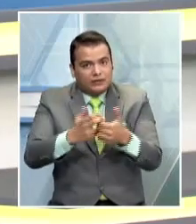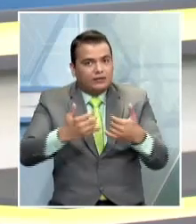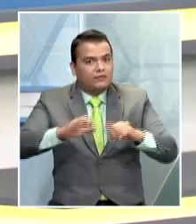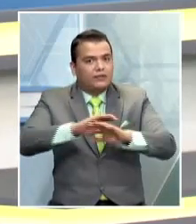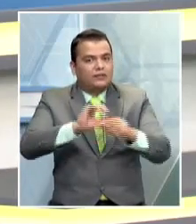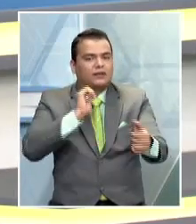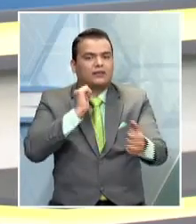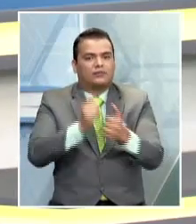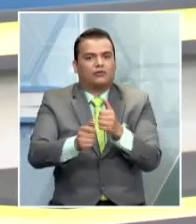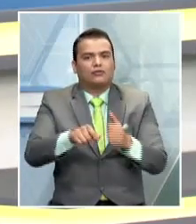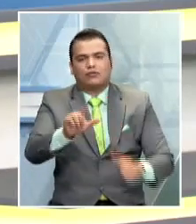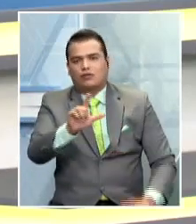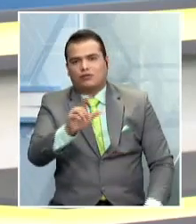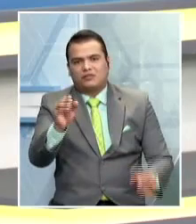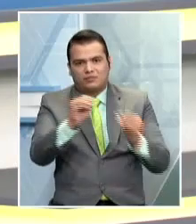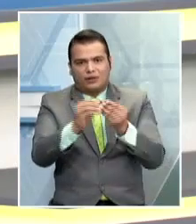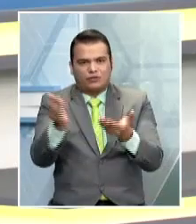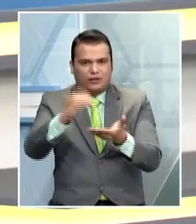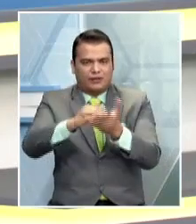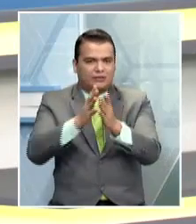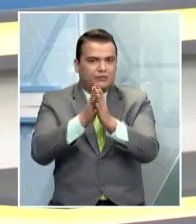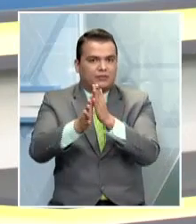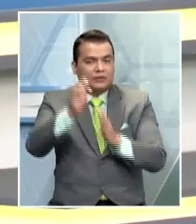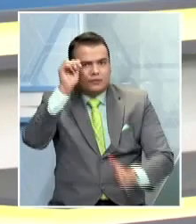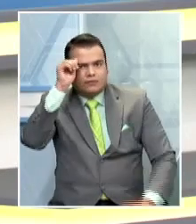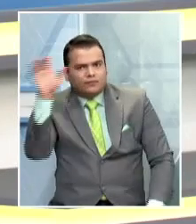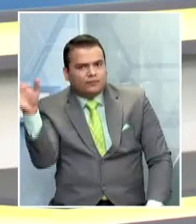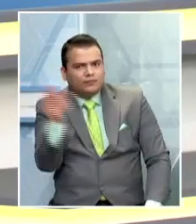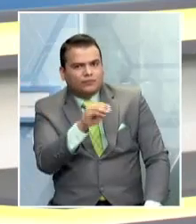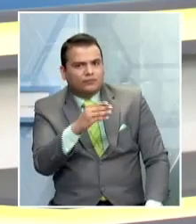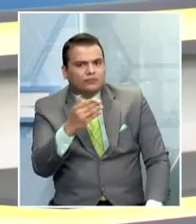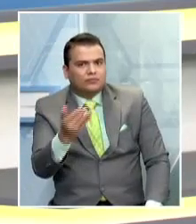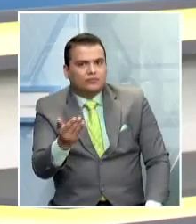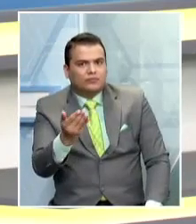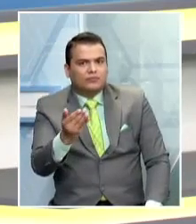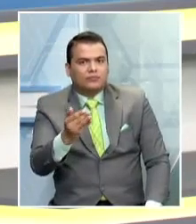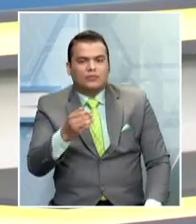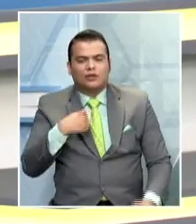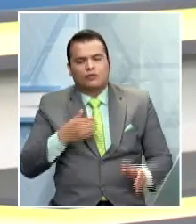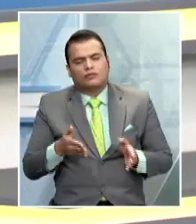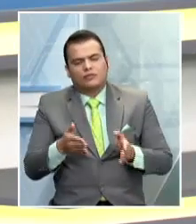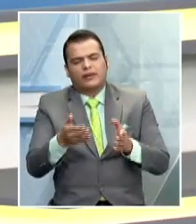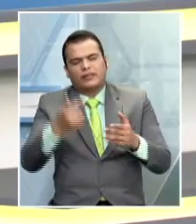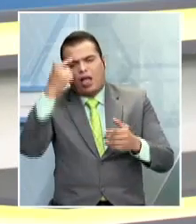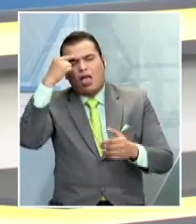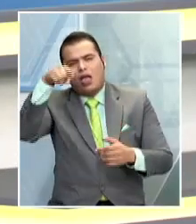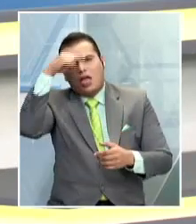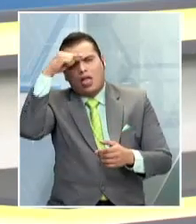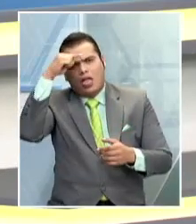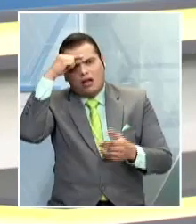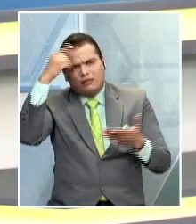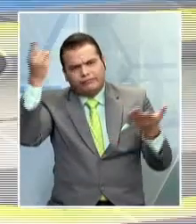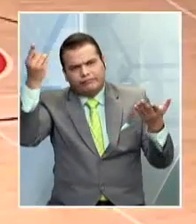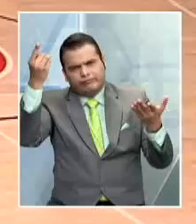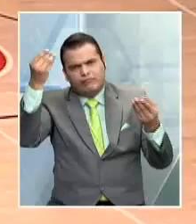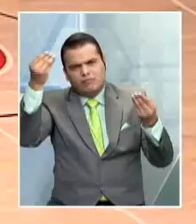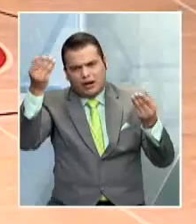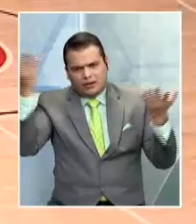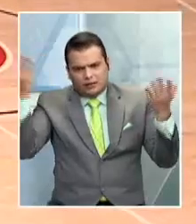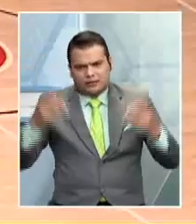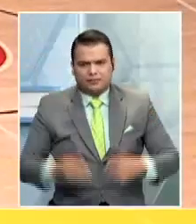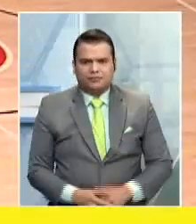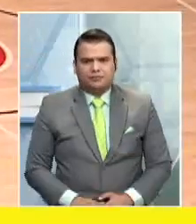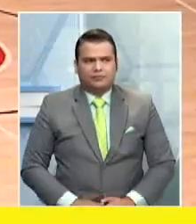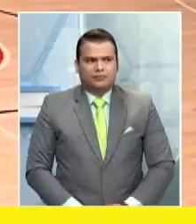minutos, nos vemos el lunes, Dios mediante. Pero antes recuerde, no le tire piedras a su propio camino con pensamientos negativos. La